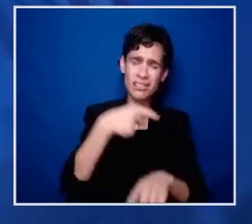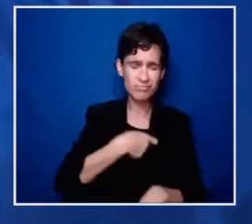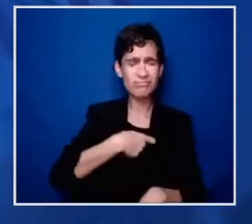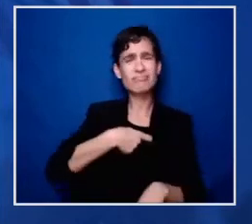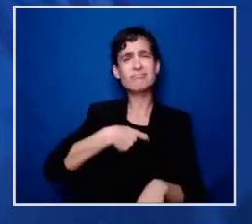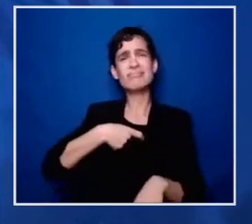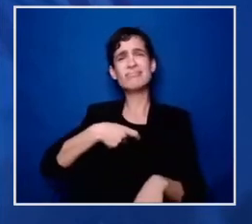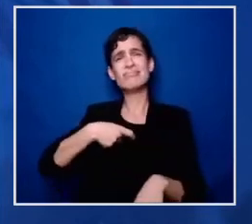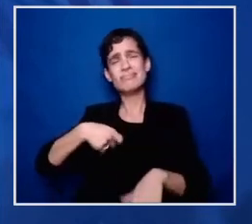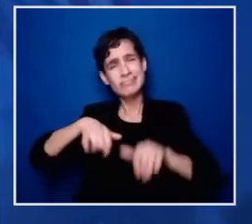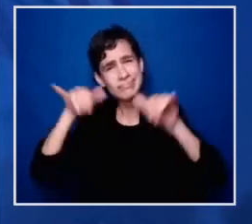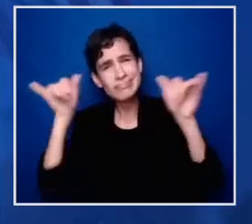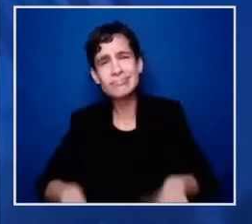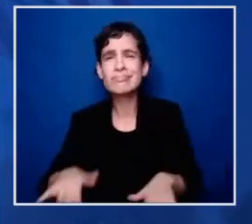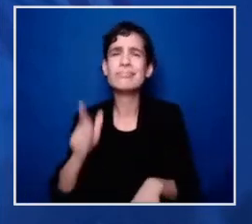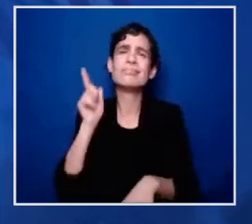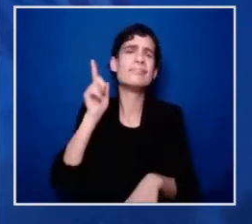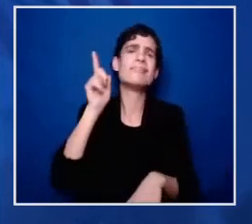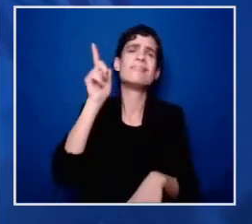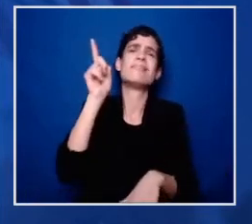roto, estaba vacío